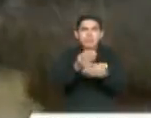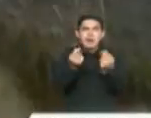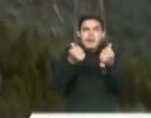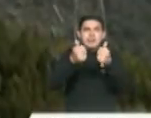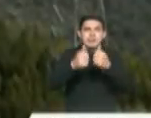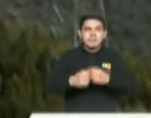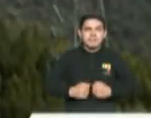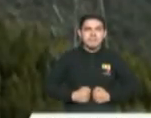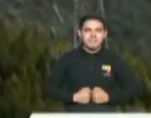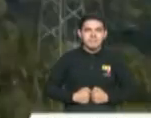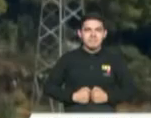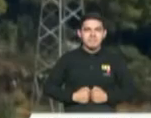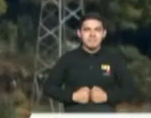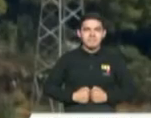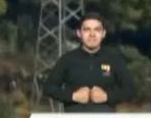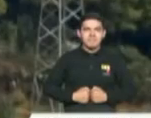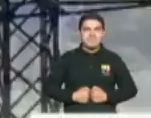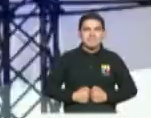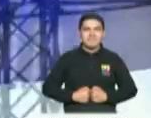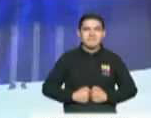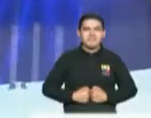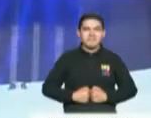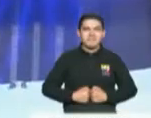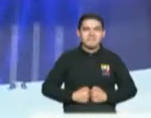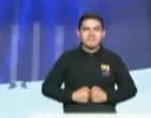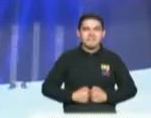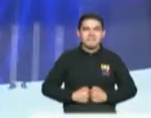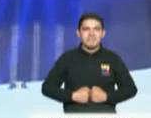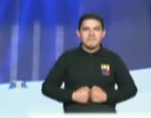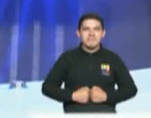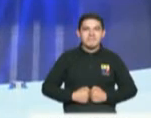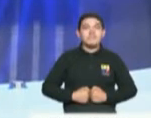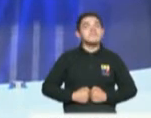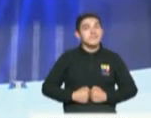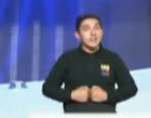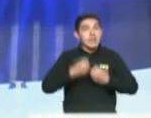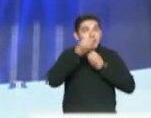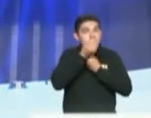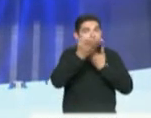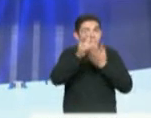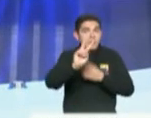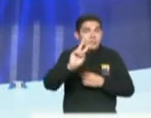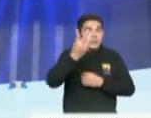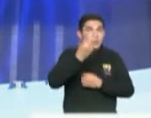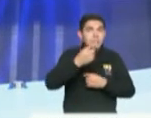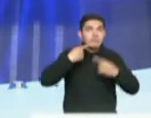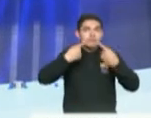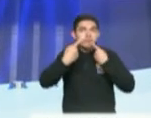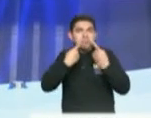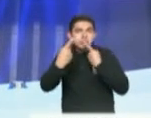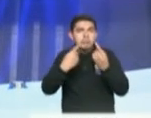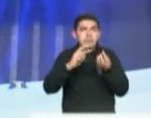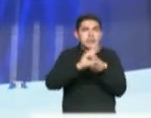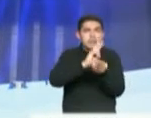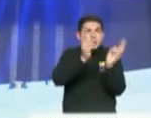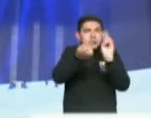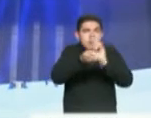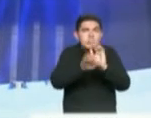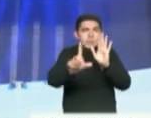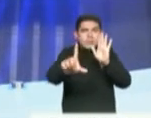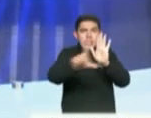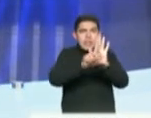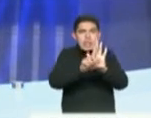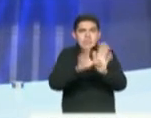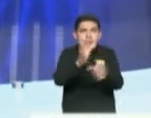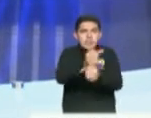cristina pavón noticiero ciudadano el informe para segundo debate del proyecto de reformas a la ley de seguridad